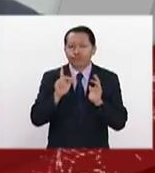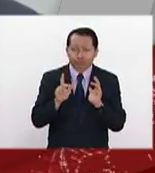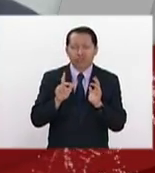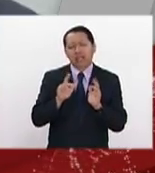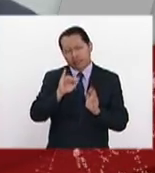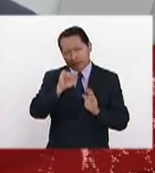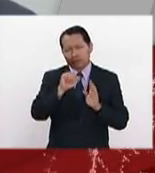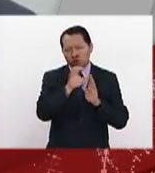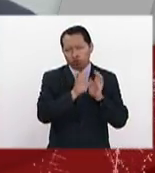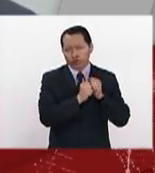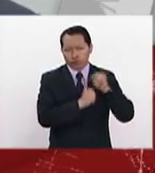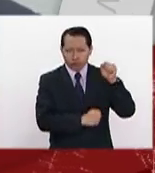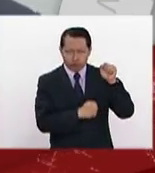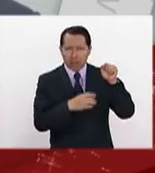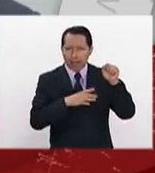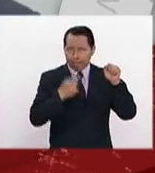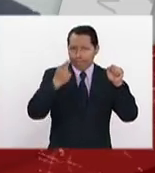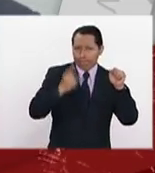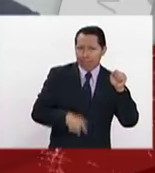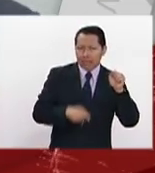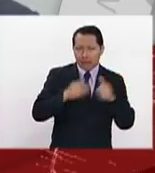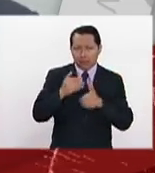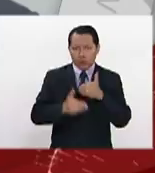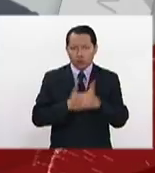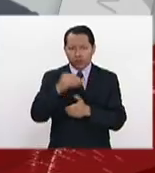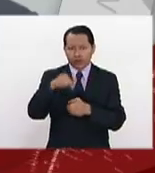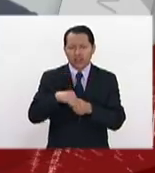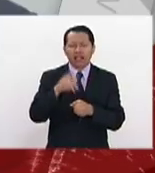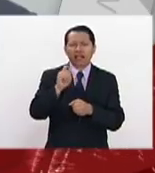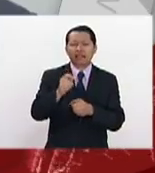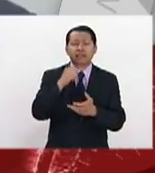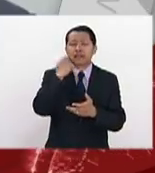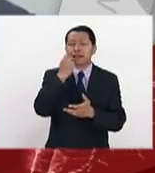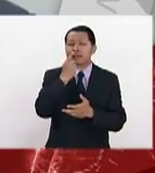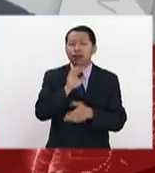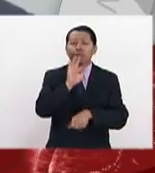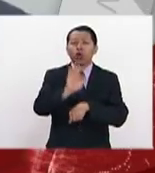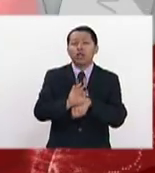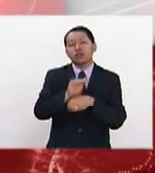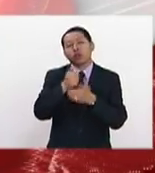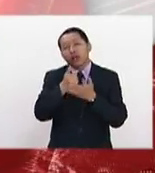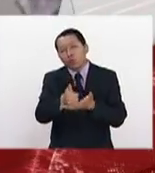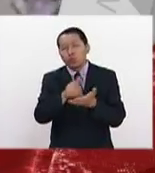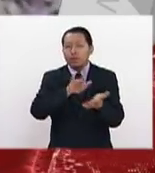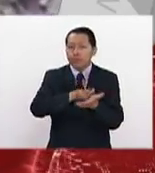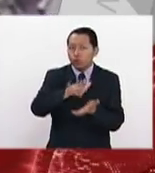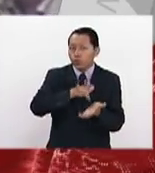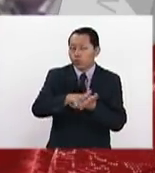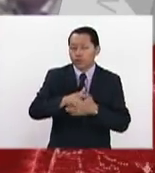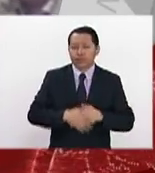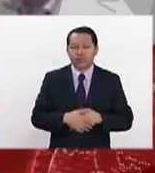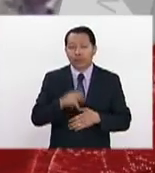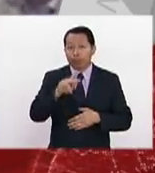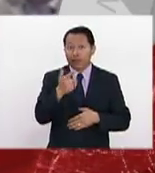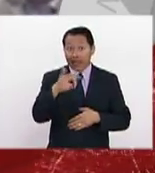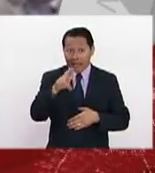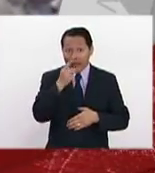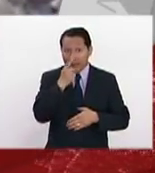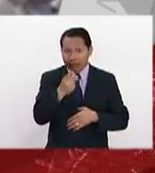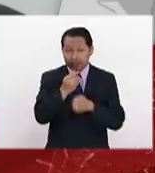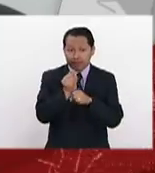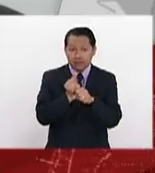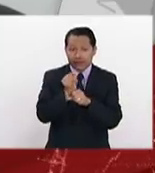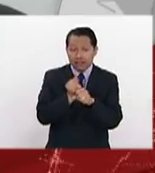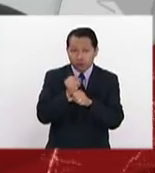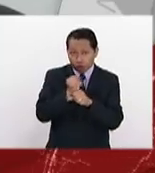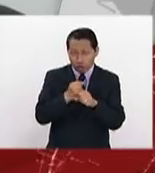obligaciones constitucionales en el proceso electoral de protección, de ayuda y de colaboración. La PGR dice que las